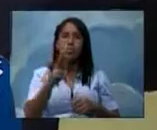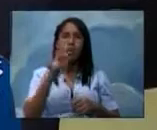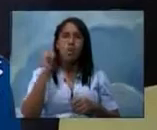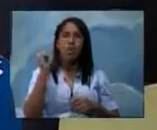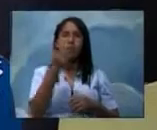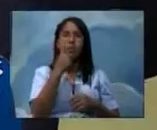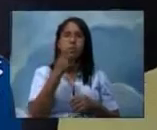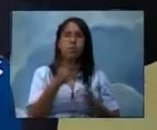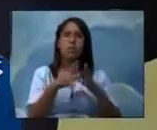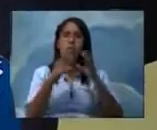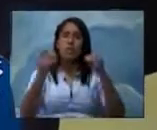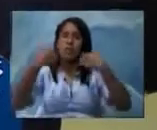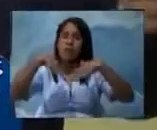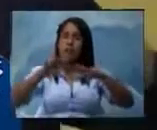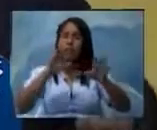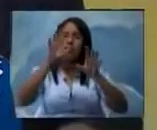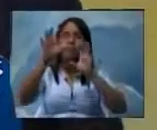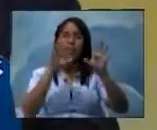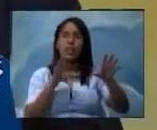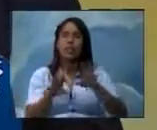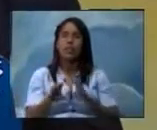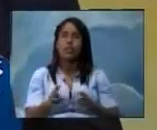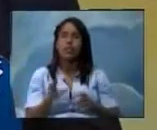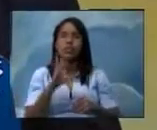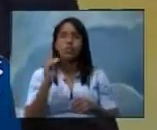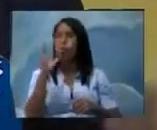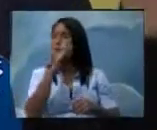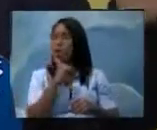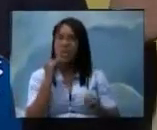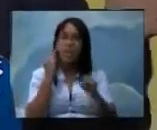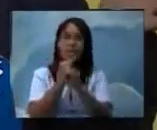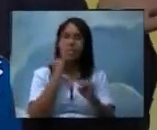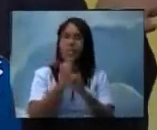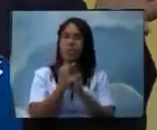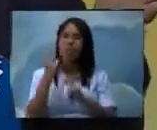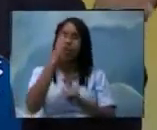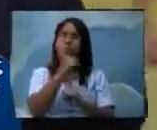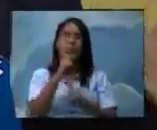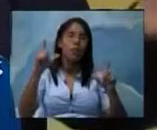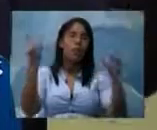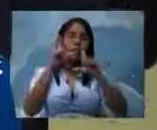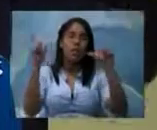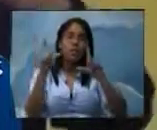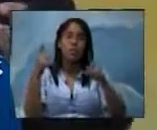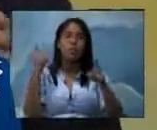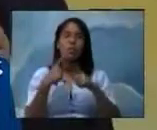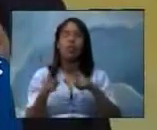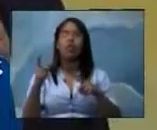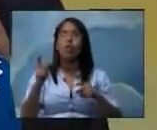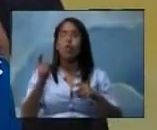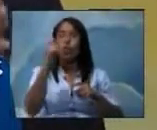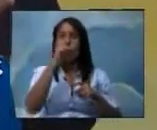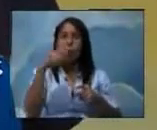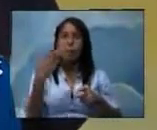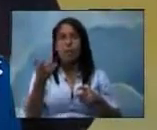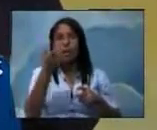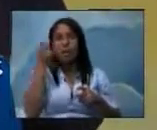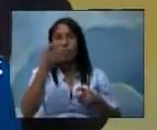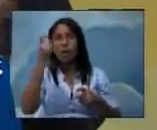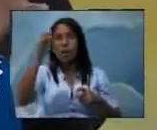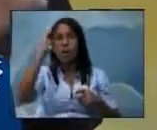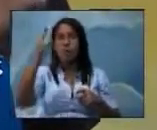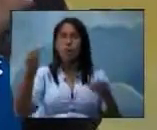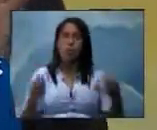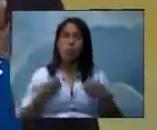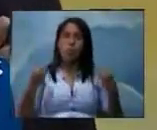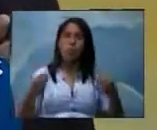la primera transmisión internacional. No había internet, no había televisión, pero los hombres que buscan a Dios